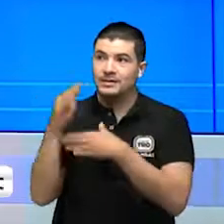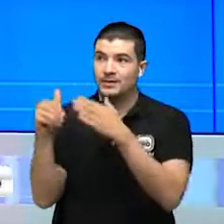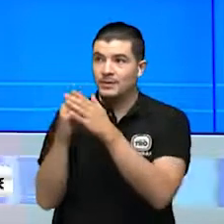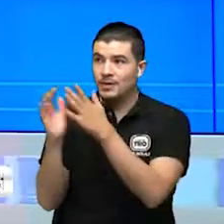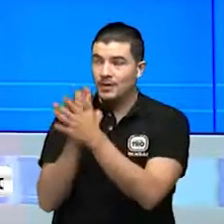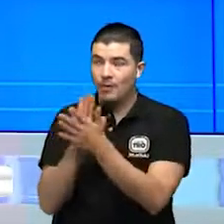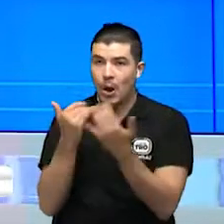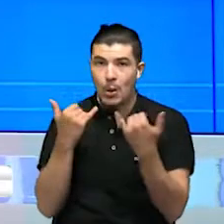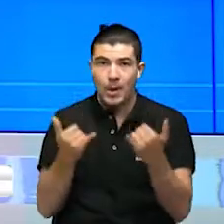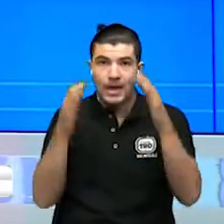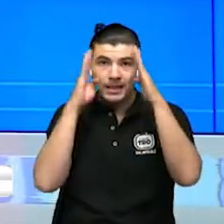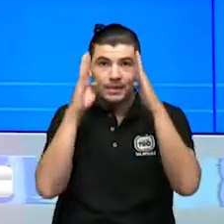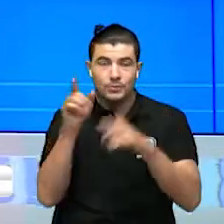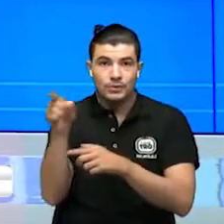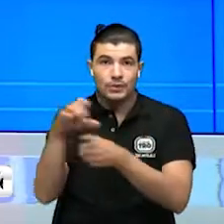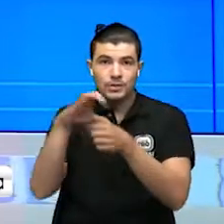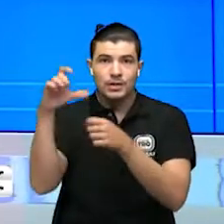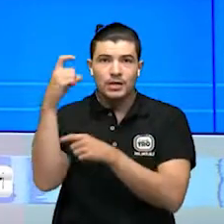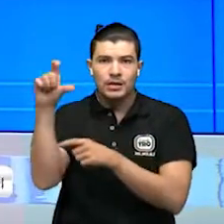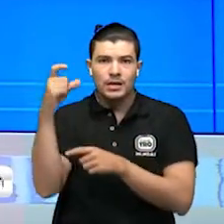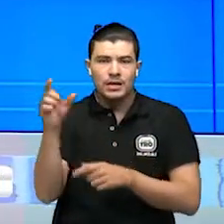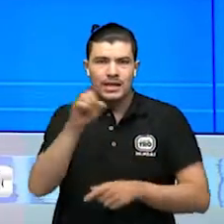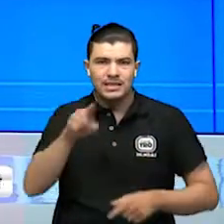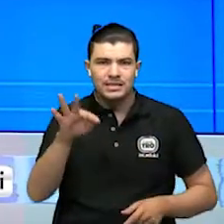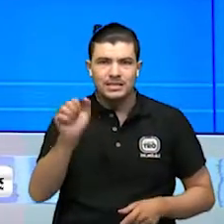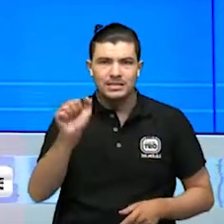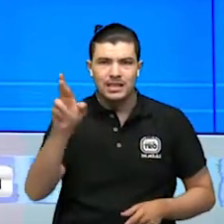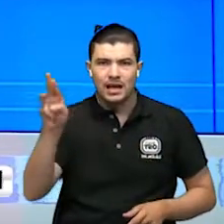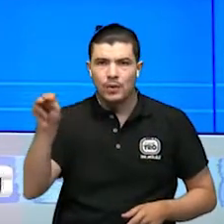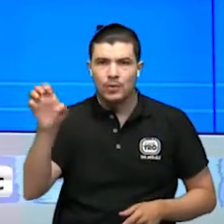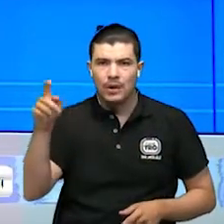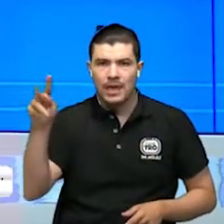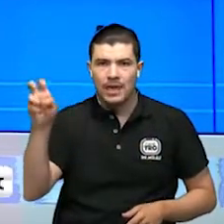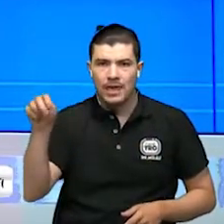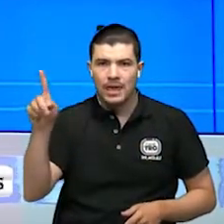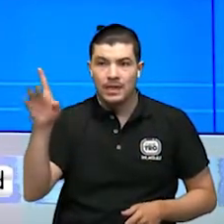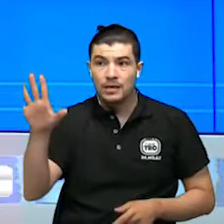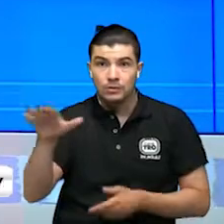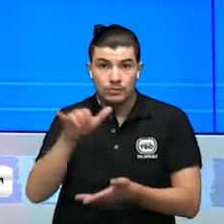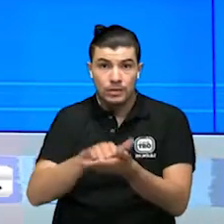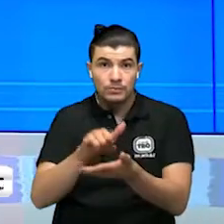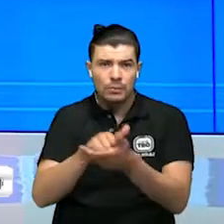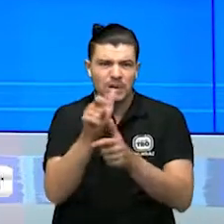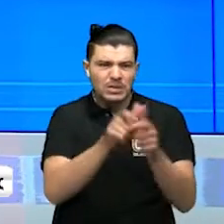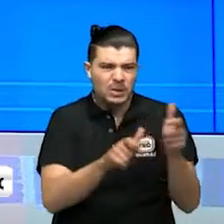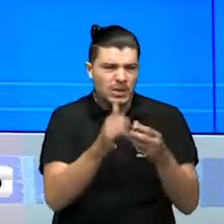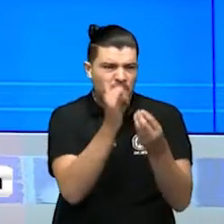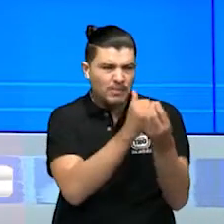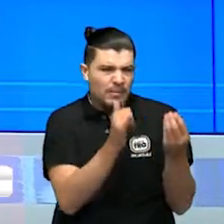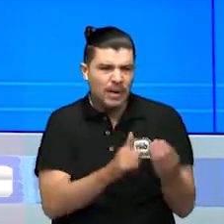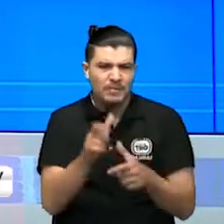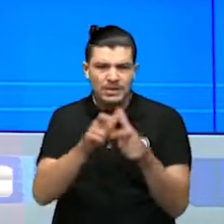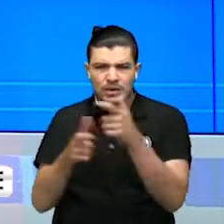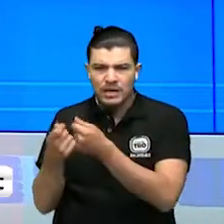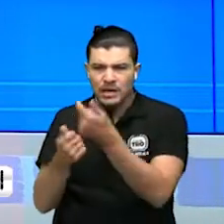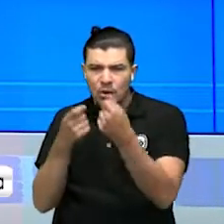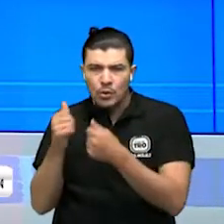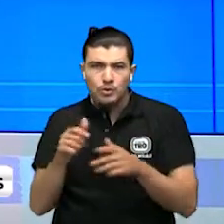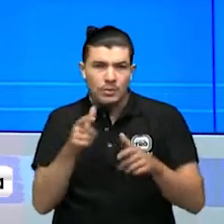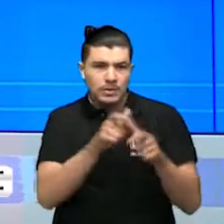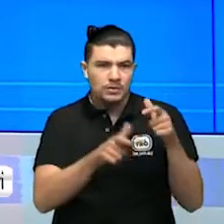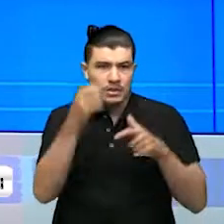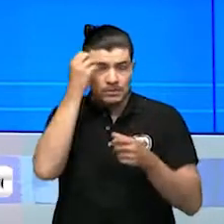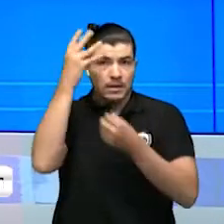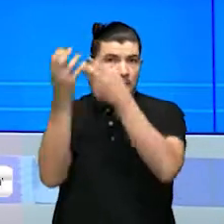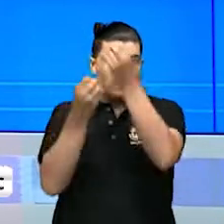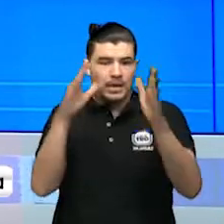y mucha atención ya inicio en cúcuta del star weekend' donde diseñadores programadores gente de negocios y entusiastas de emprendimiento comparten sus